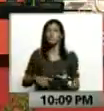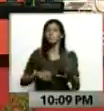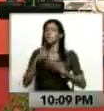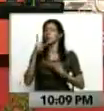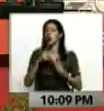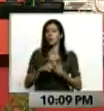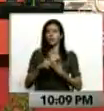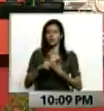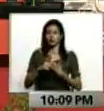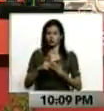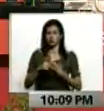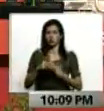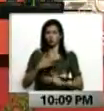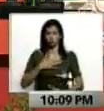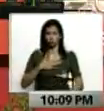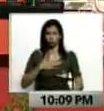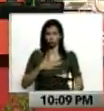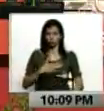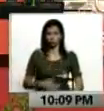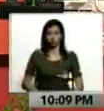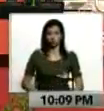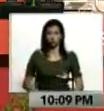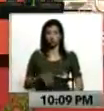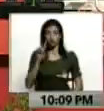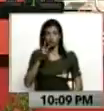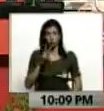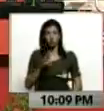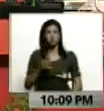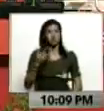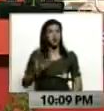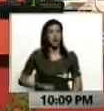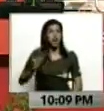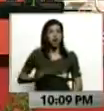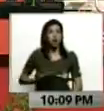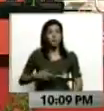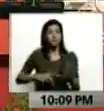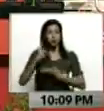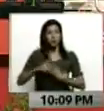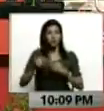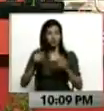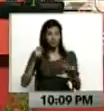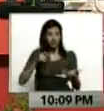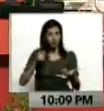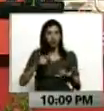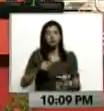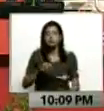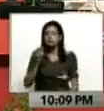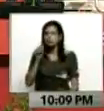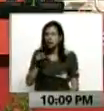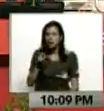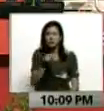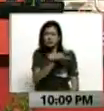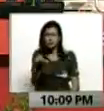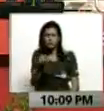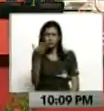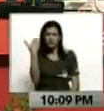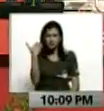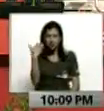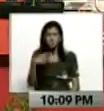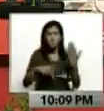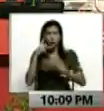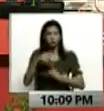programa yo me he sentido o le he visto la utilidad a este programa fue en ese programa